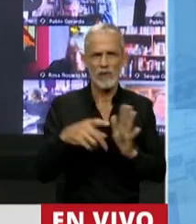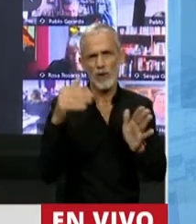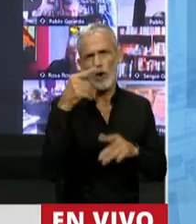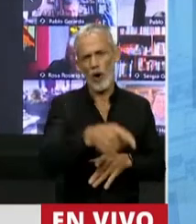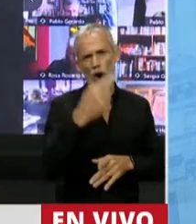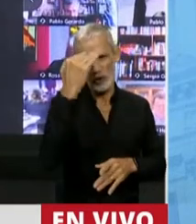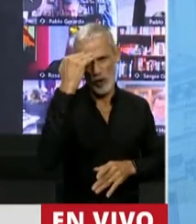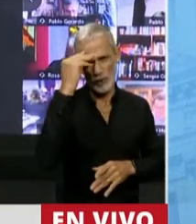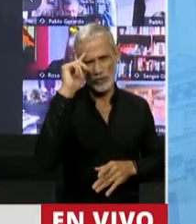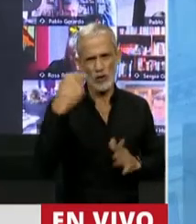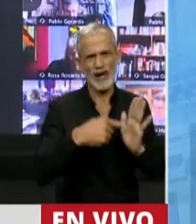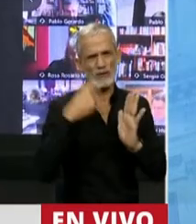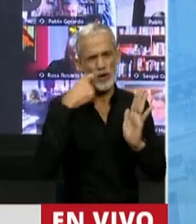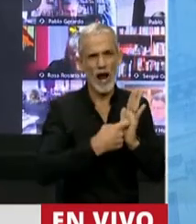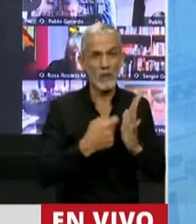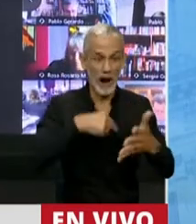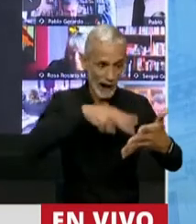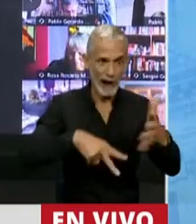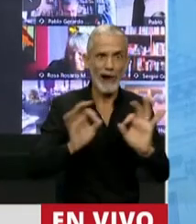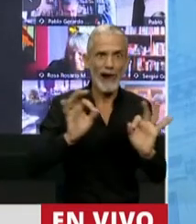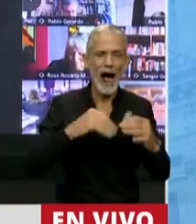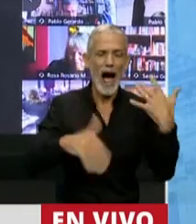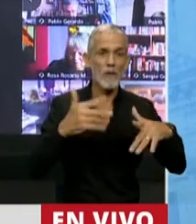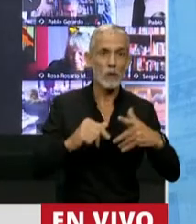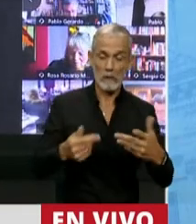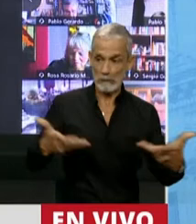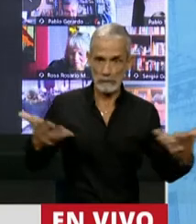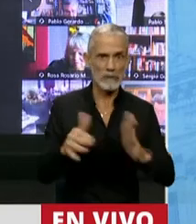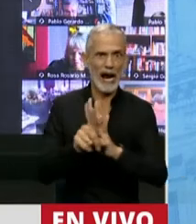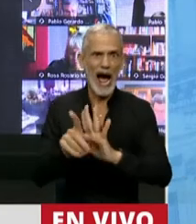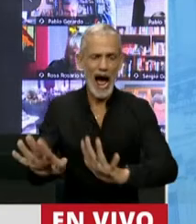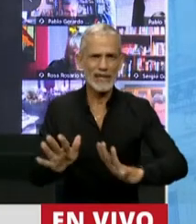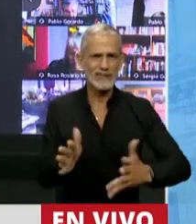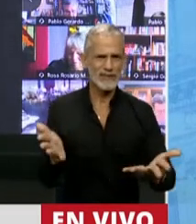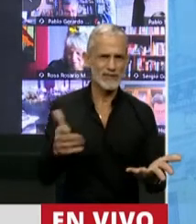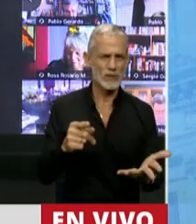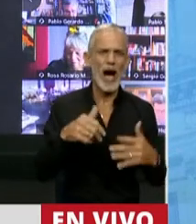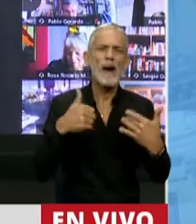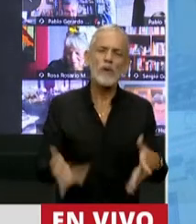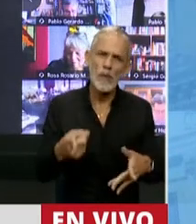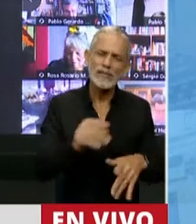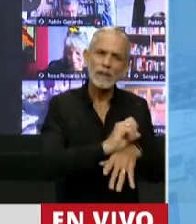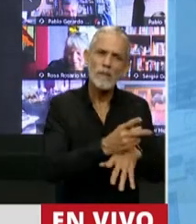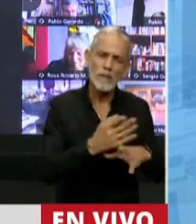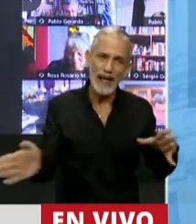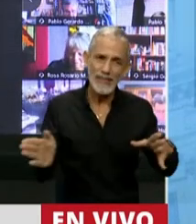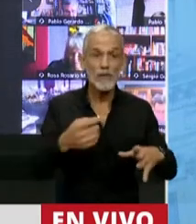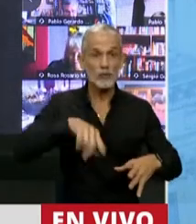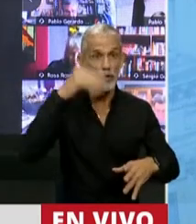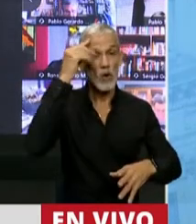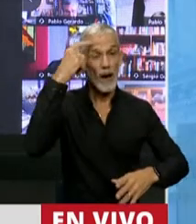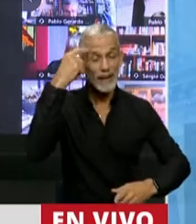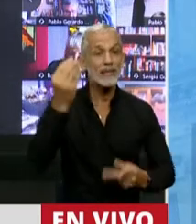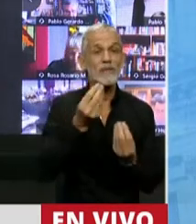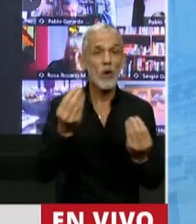sin que ninguno de nosotros pueda leerlo pero en medio de todo este usufructo de la pandemia la verdad que muchos aprendimos a